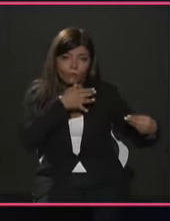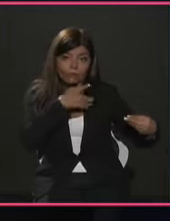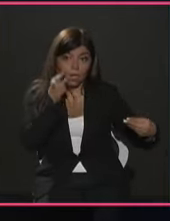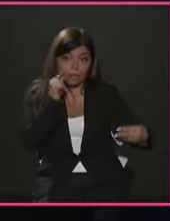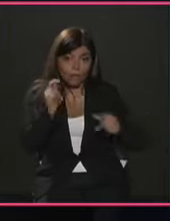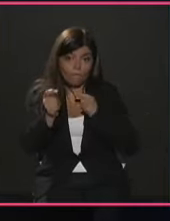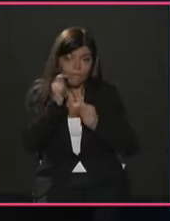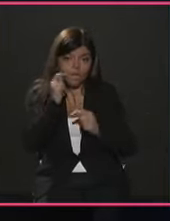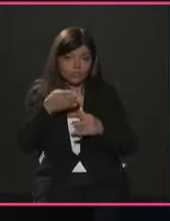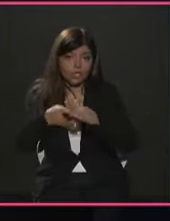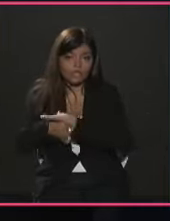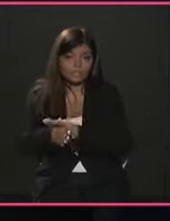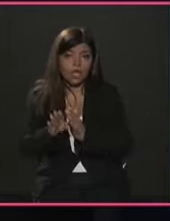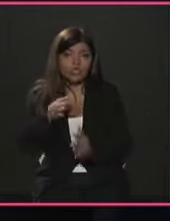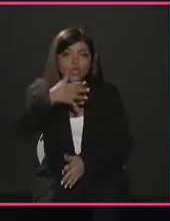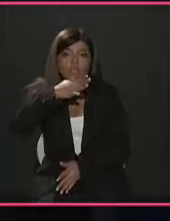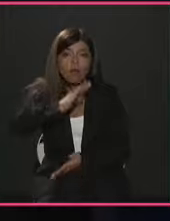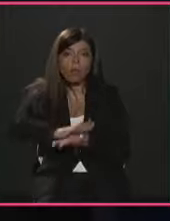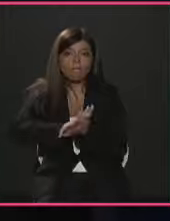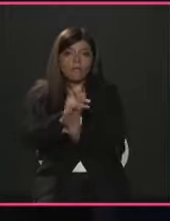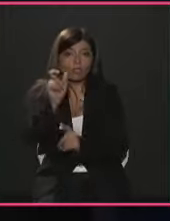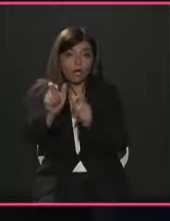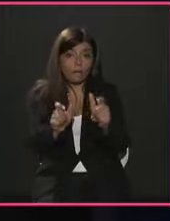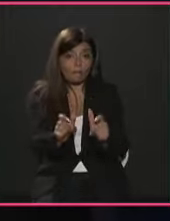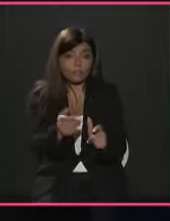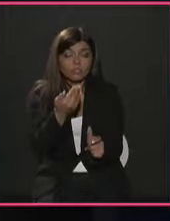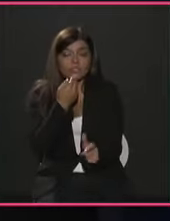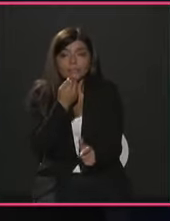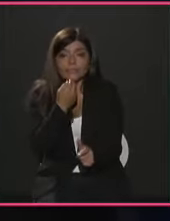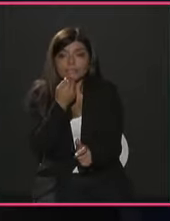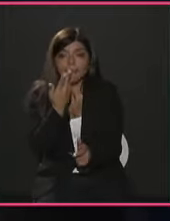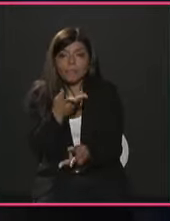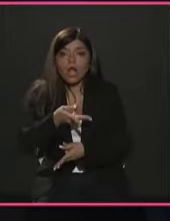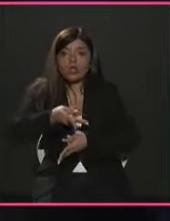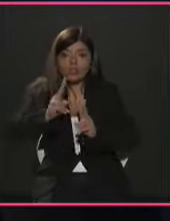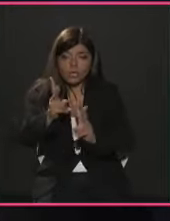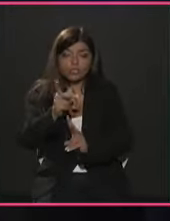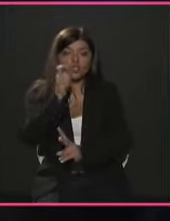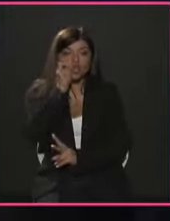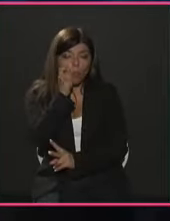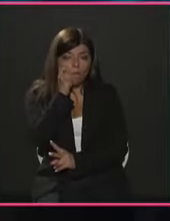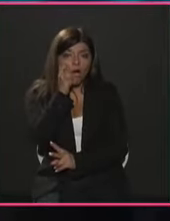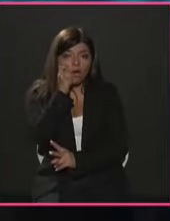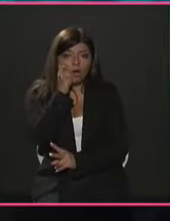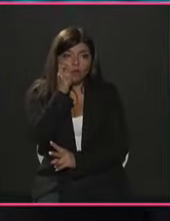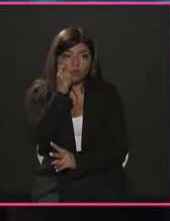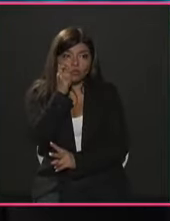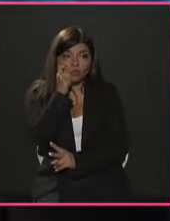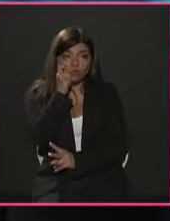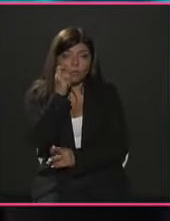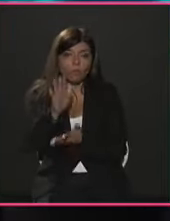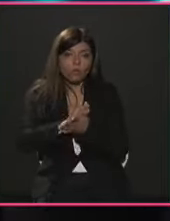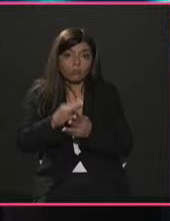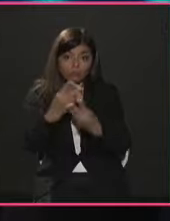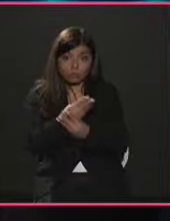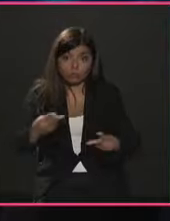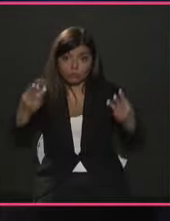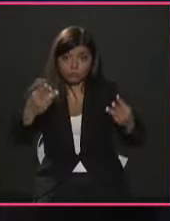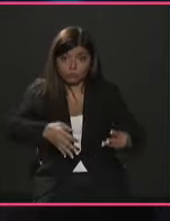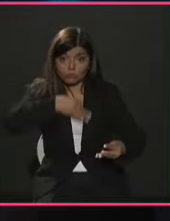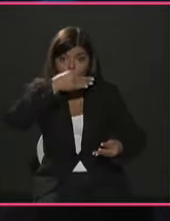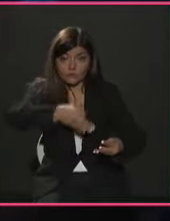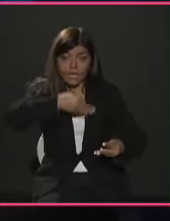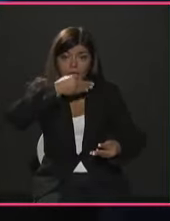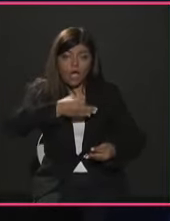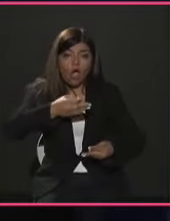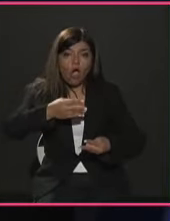en peligro el acceso del agua para todos y también los Derechos Humanos como Naciones Unidas también